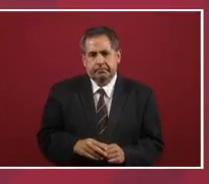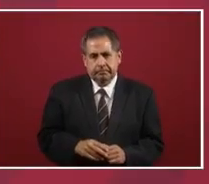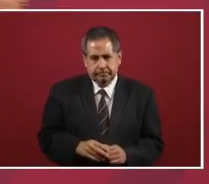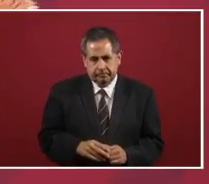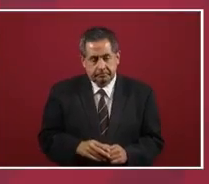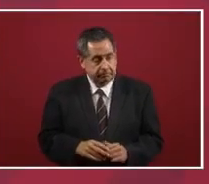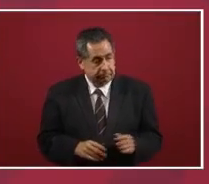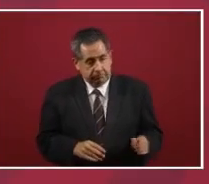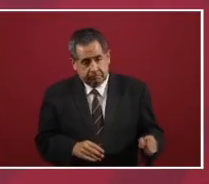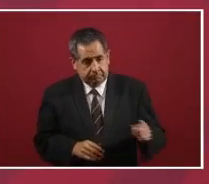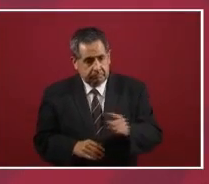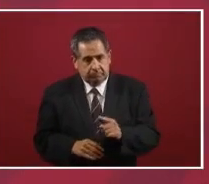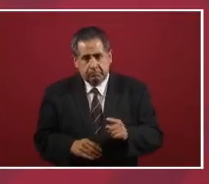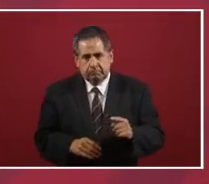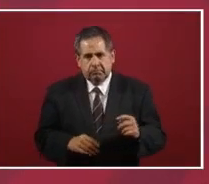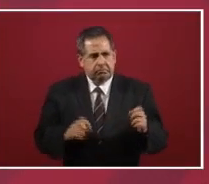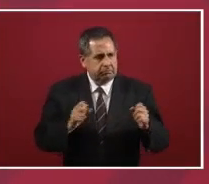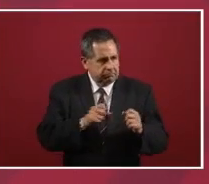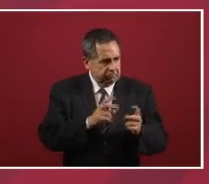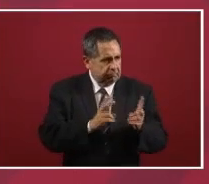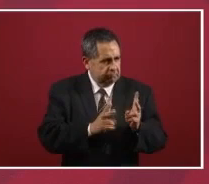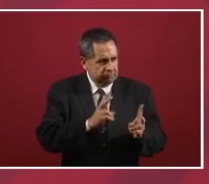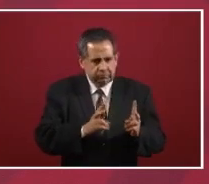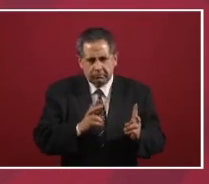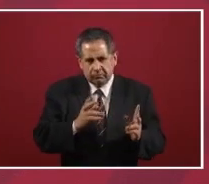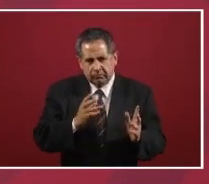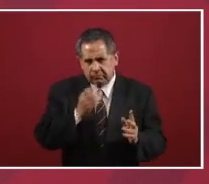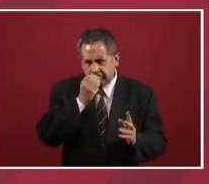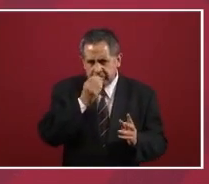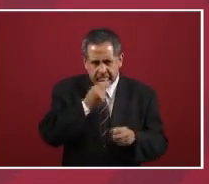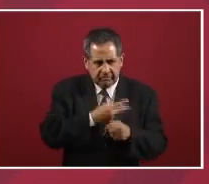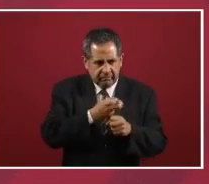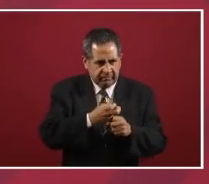fue un encuentro